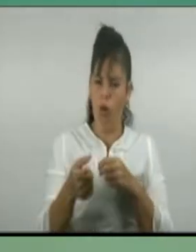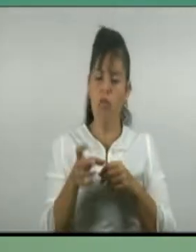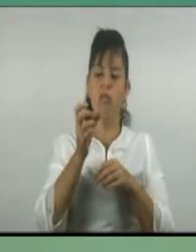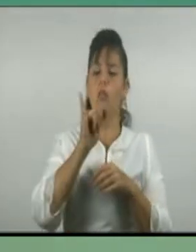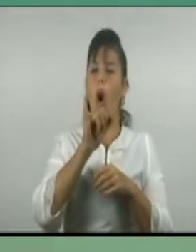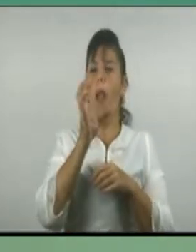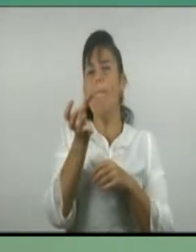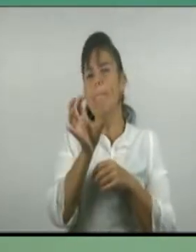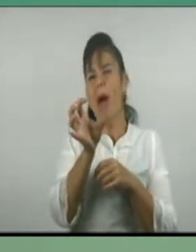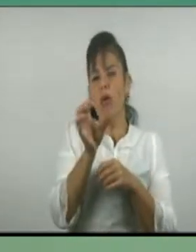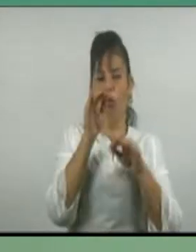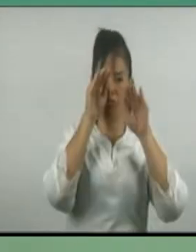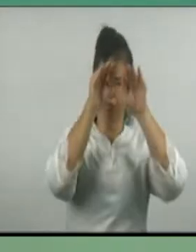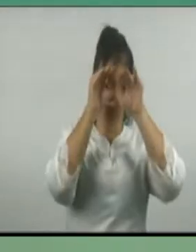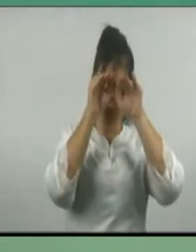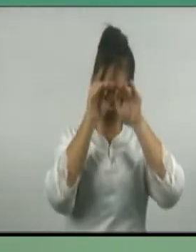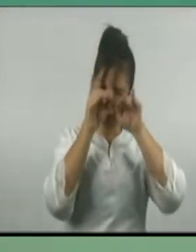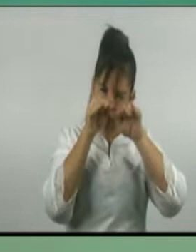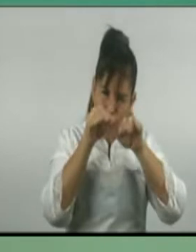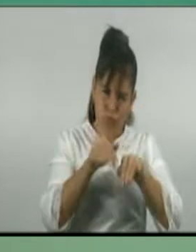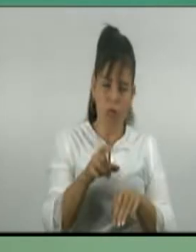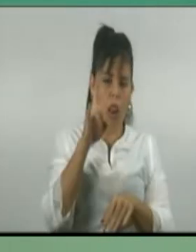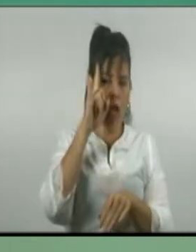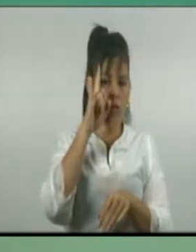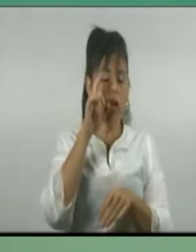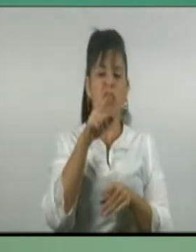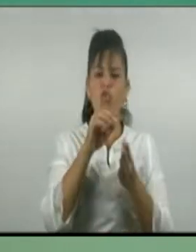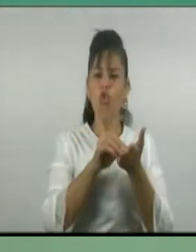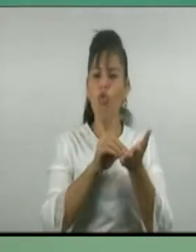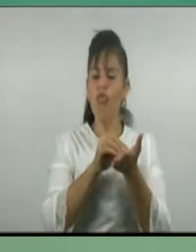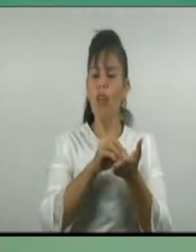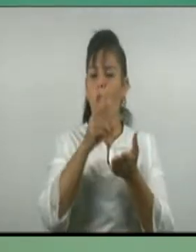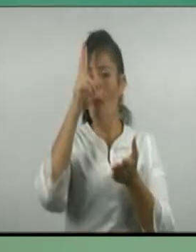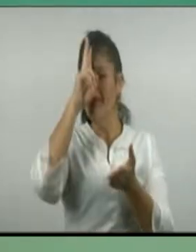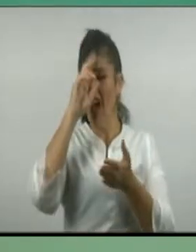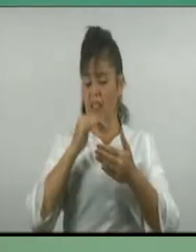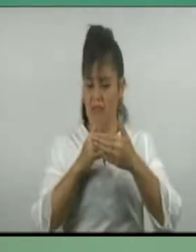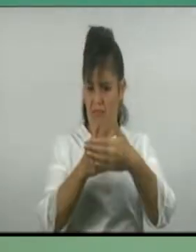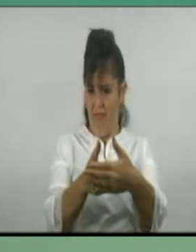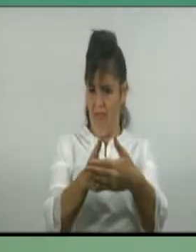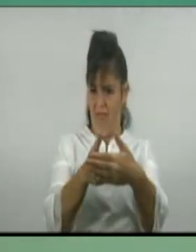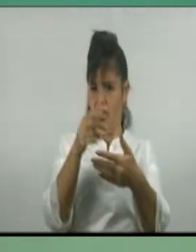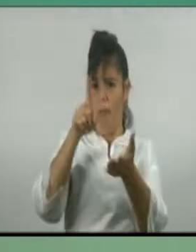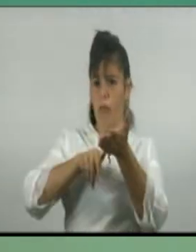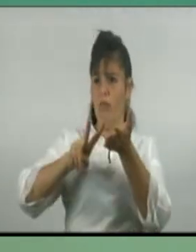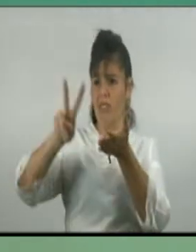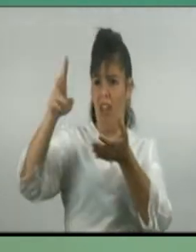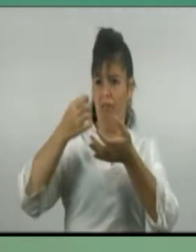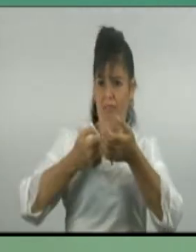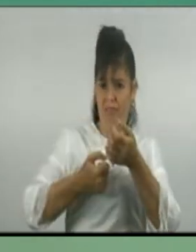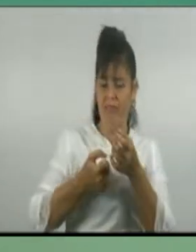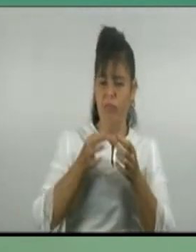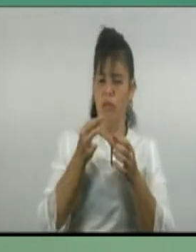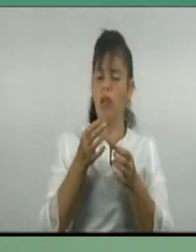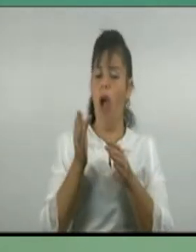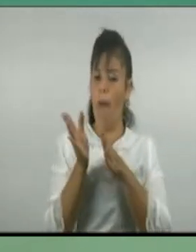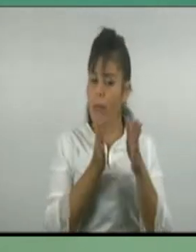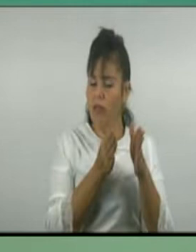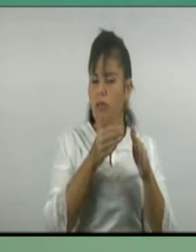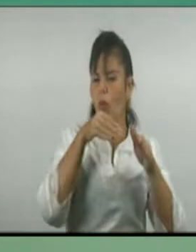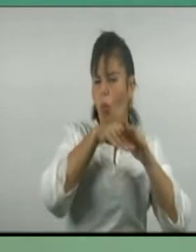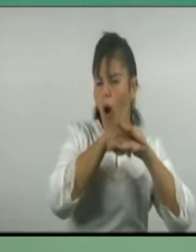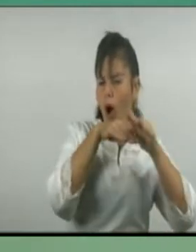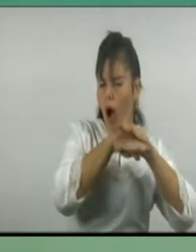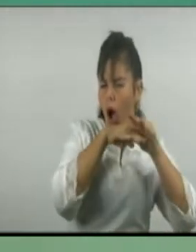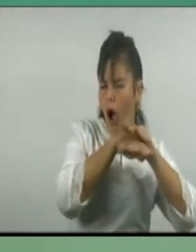ubicado en el hospital materno provincial tenemos también un espacio de recolección de leche materna en el hospital